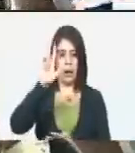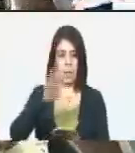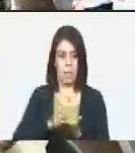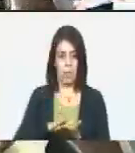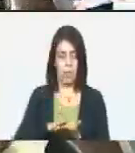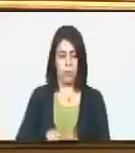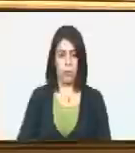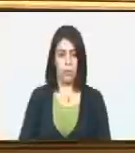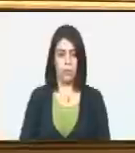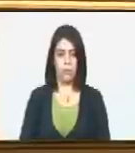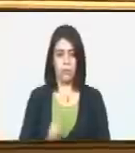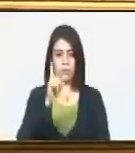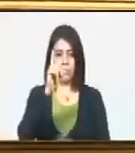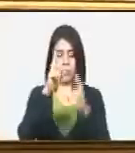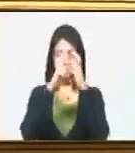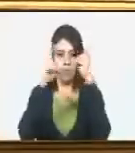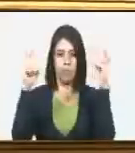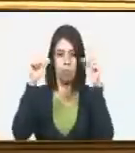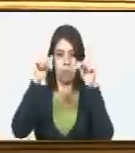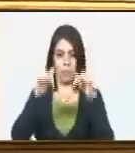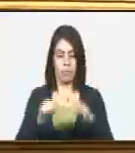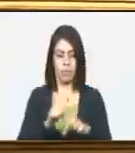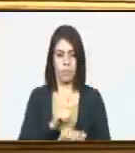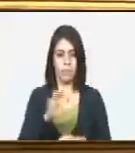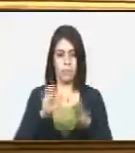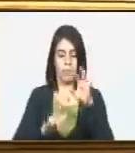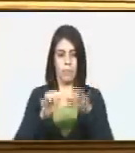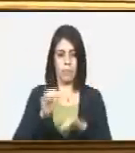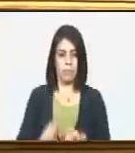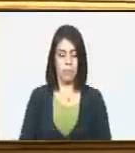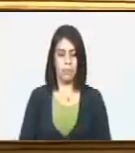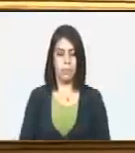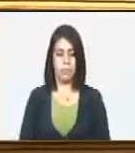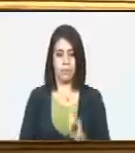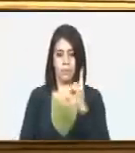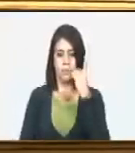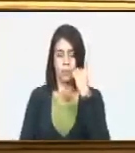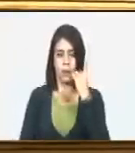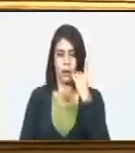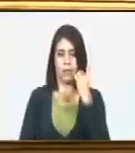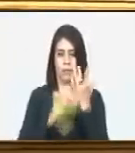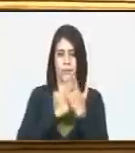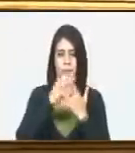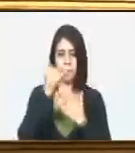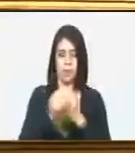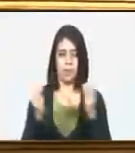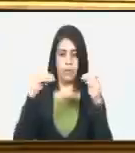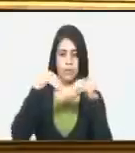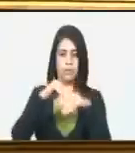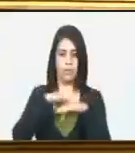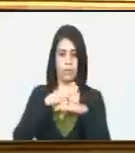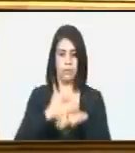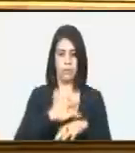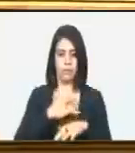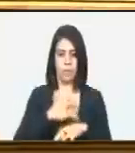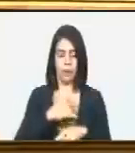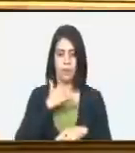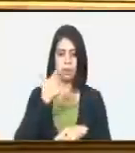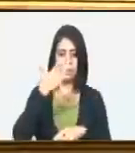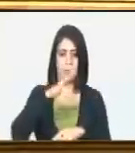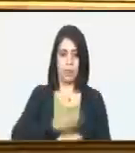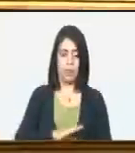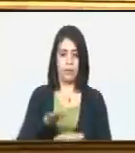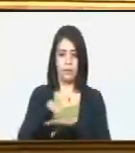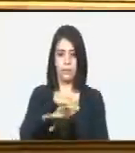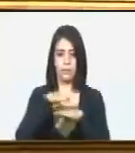Primer punto del orden del día, ciudadana secretaria. Punto número uno, proyecto de acuerdo por el sensible fallecimiento de la ministra del